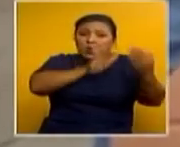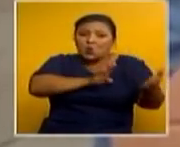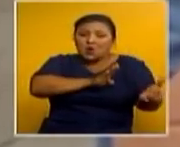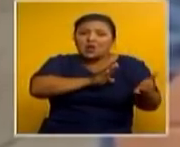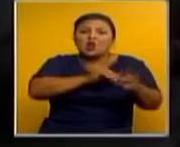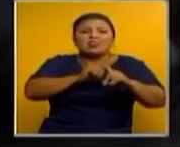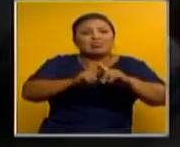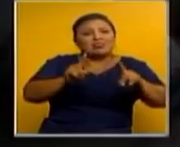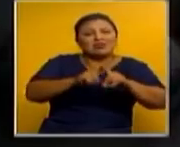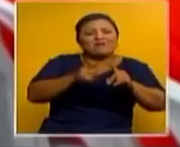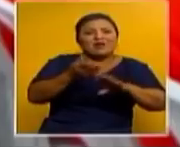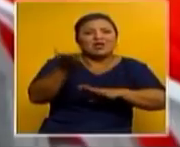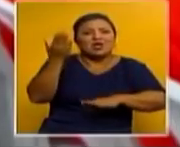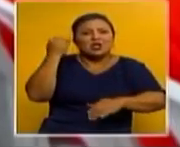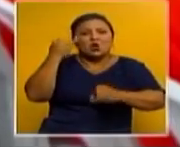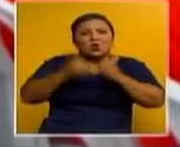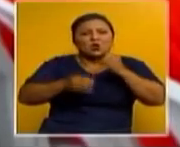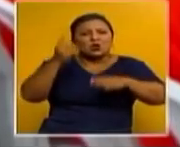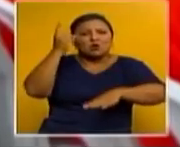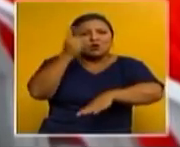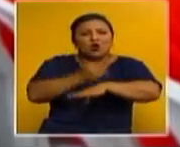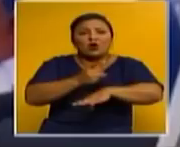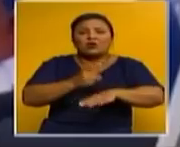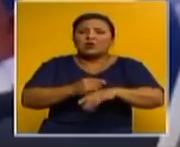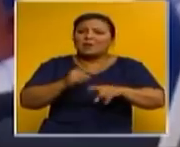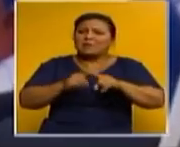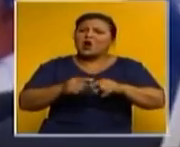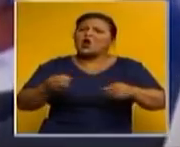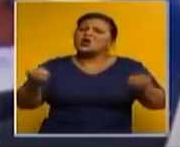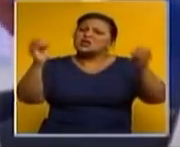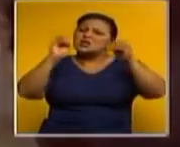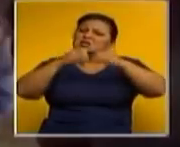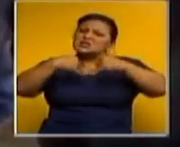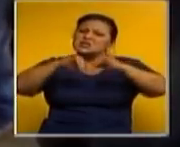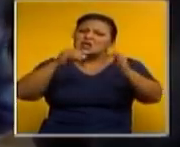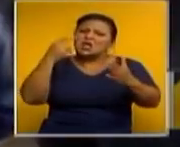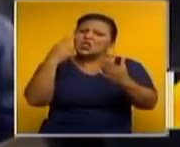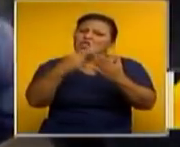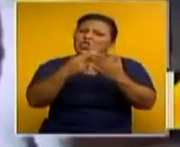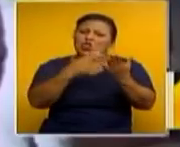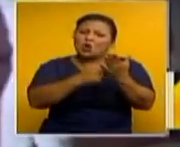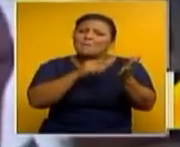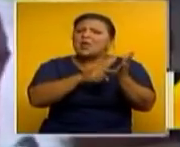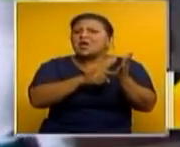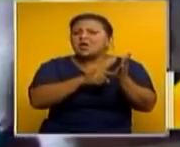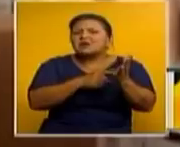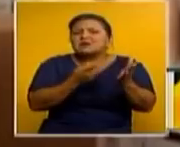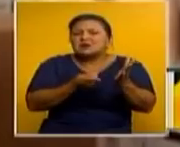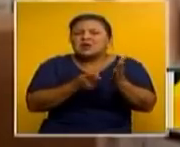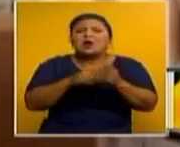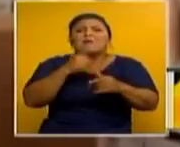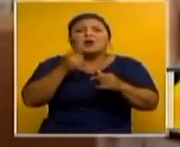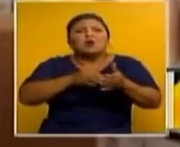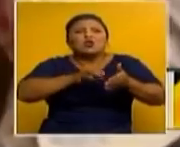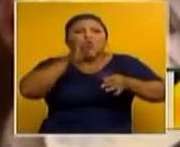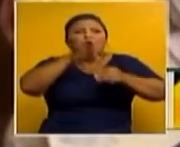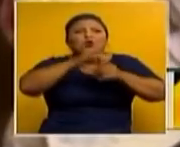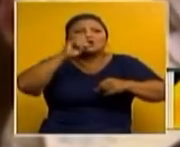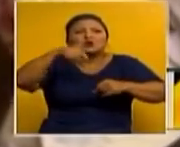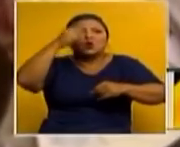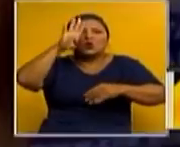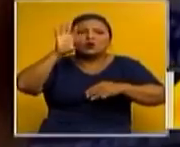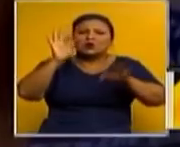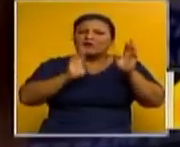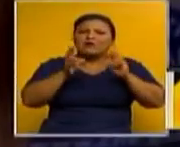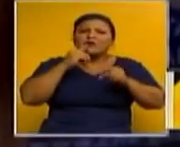forma diferente durante estos últimos días aún constan como habilitados en el padrón para sufragar este 4 de febrero. En